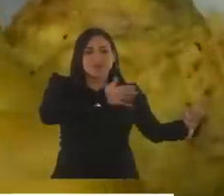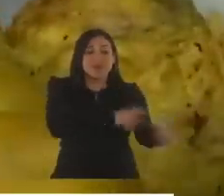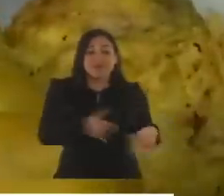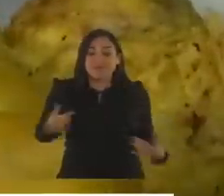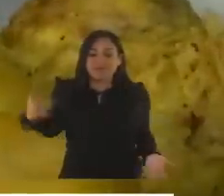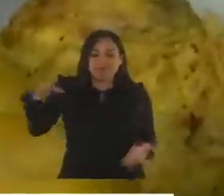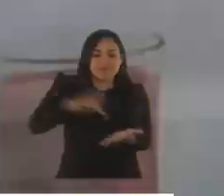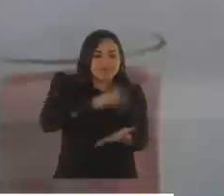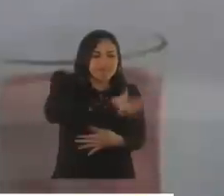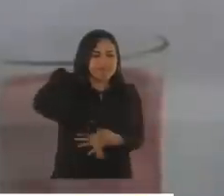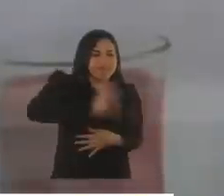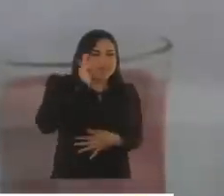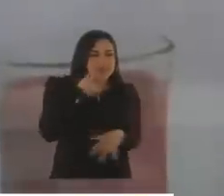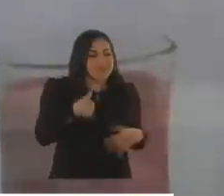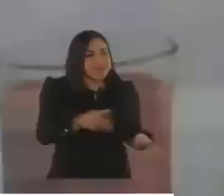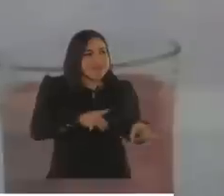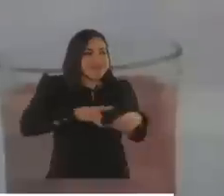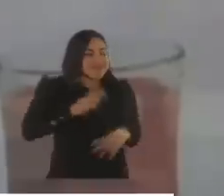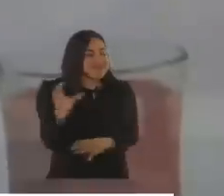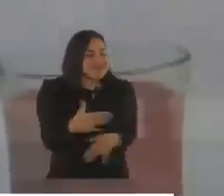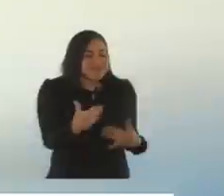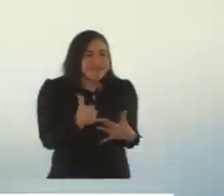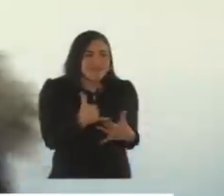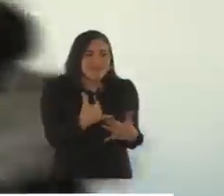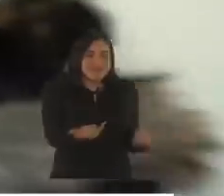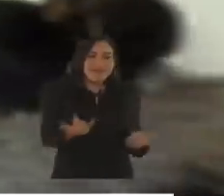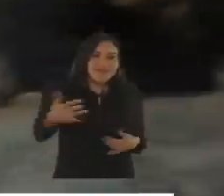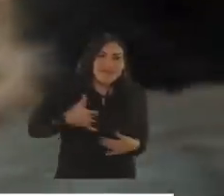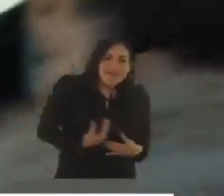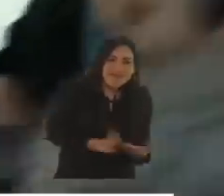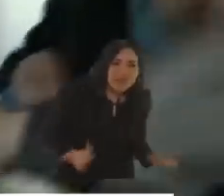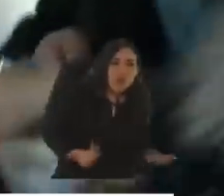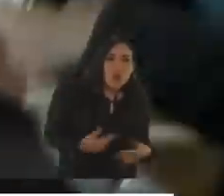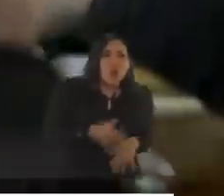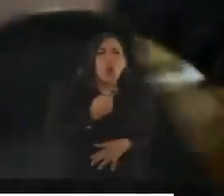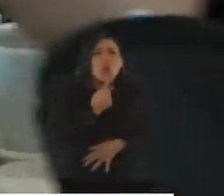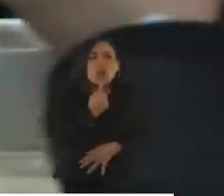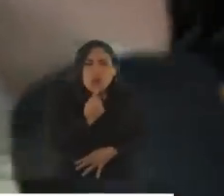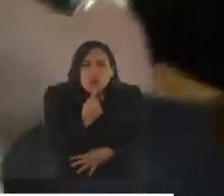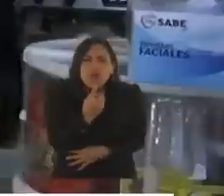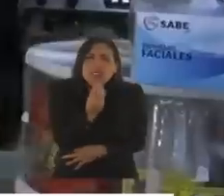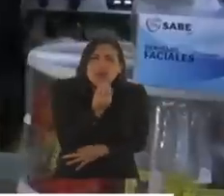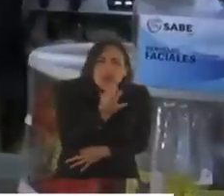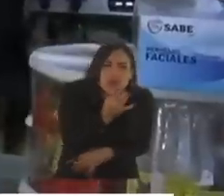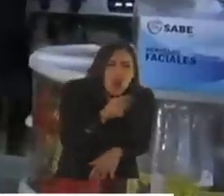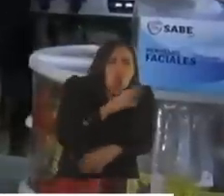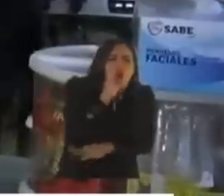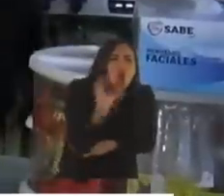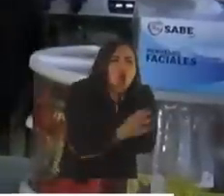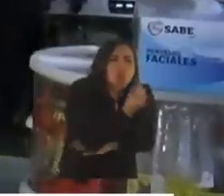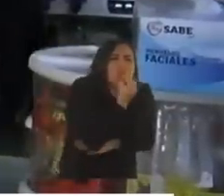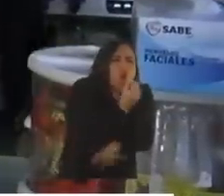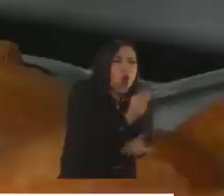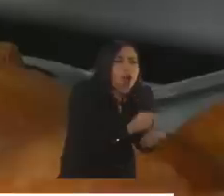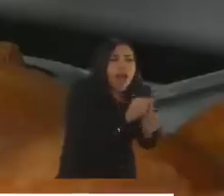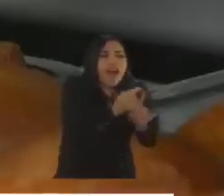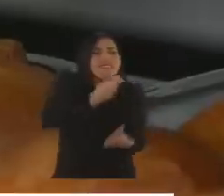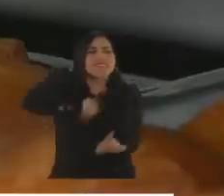Venir a esta cafetería es alegrarse el alma a través de los sabores con lo más típico de la gastronomía